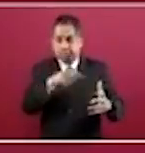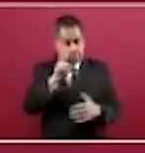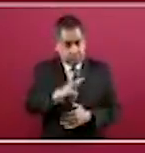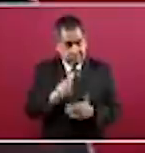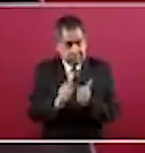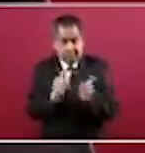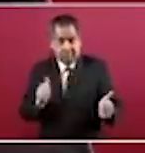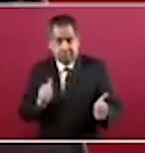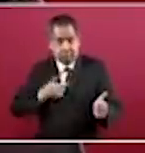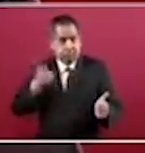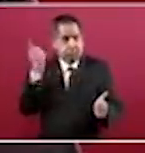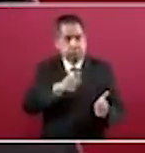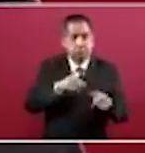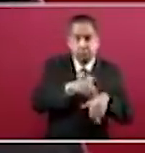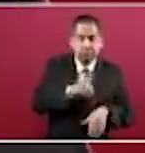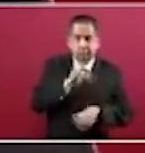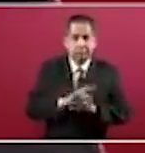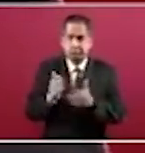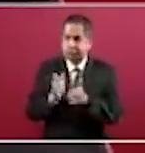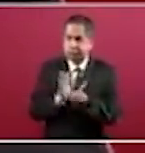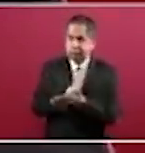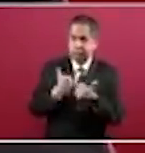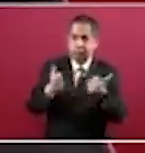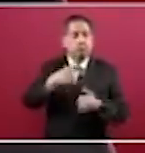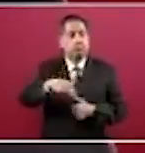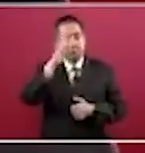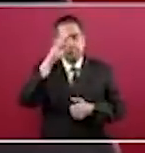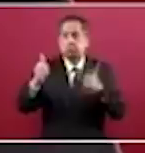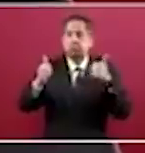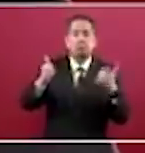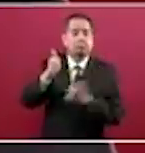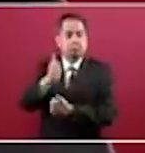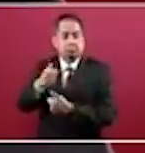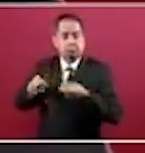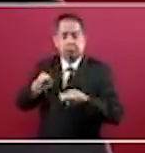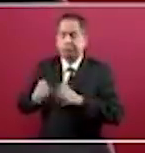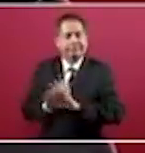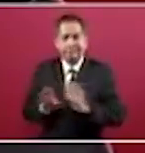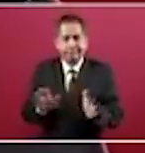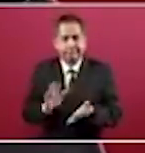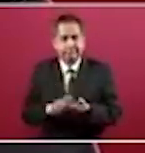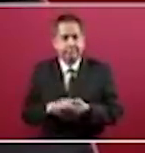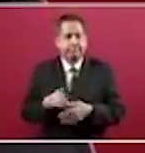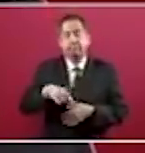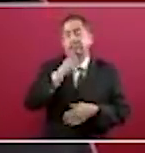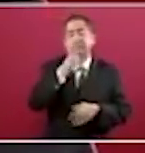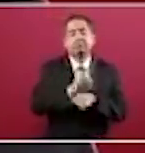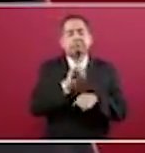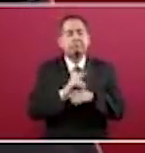verdad, porque los conservadores pensaban de que iba a ser lo mismo, de que era una